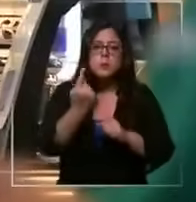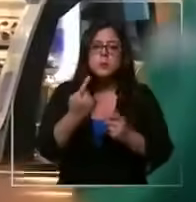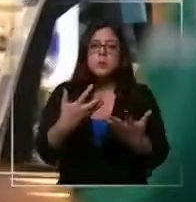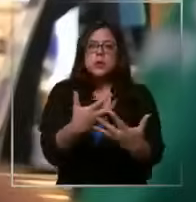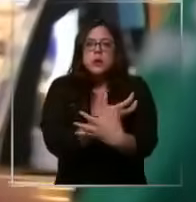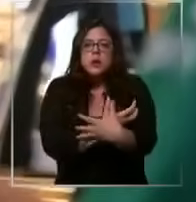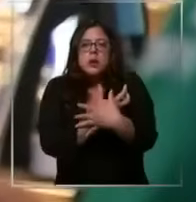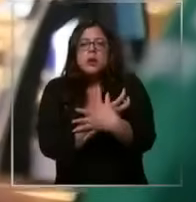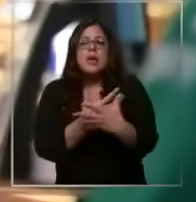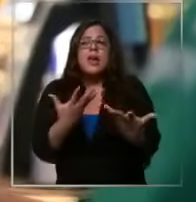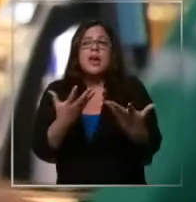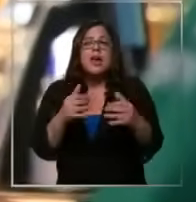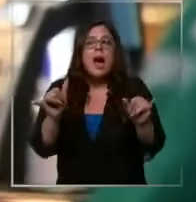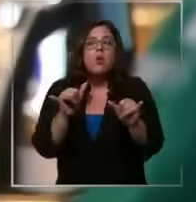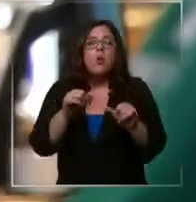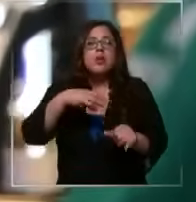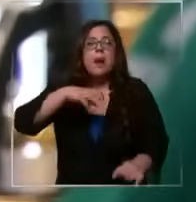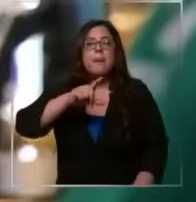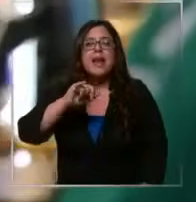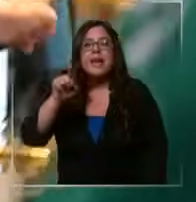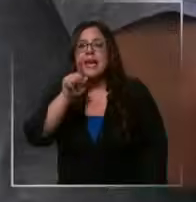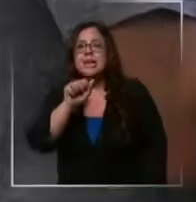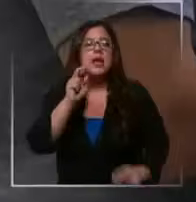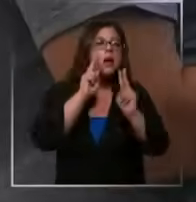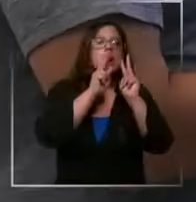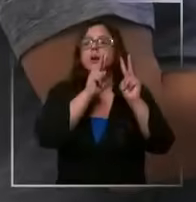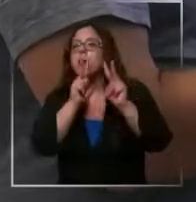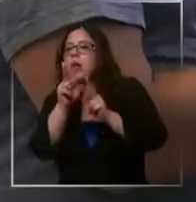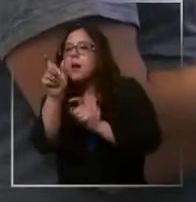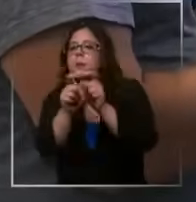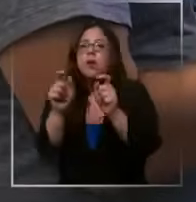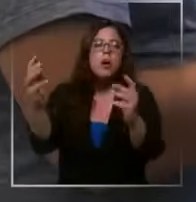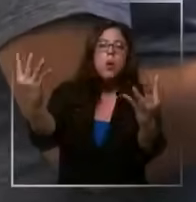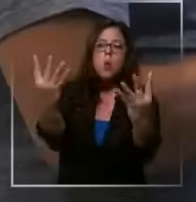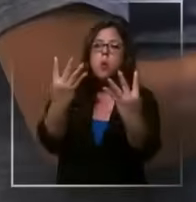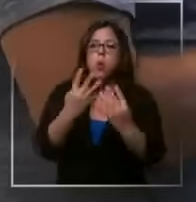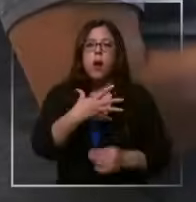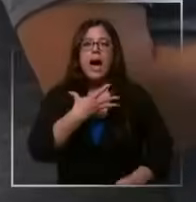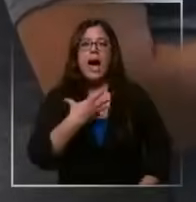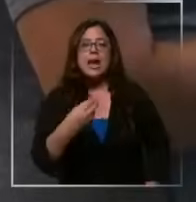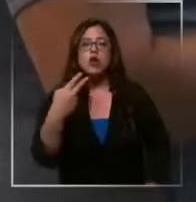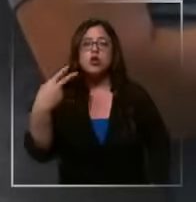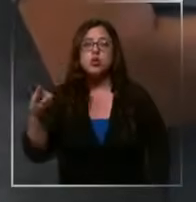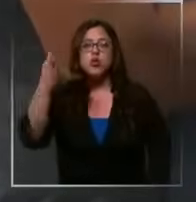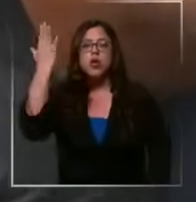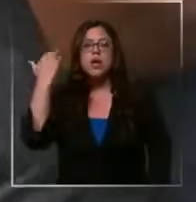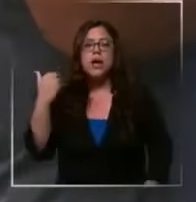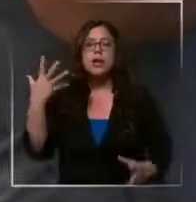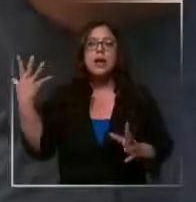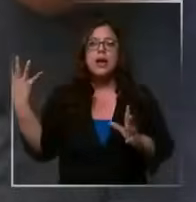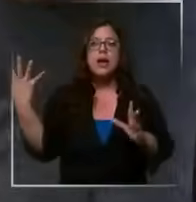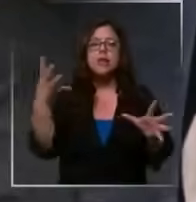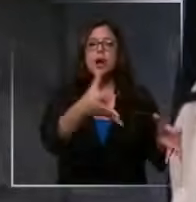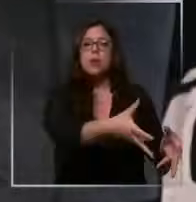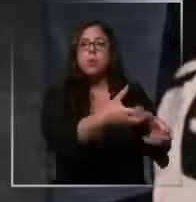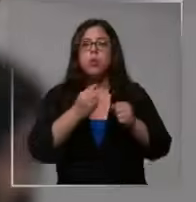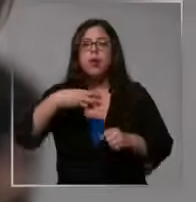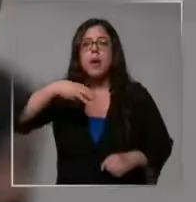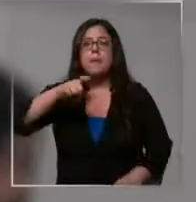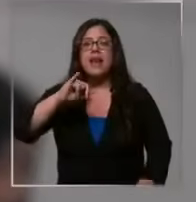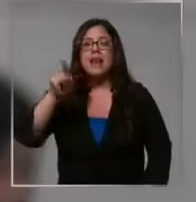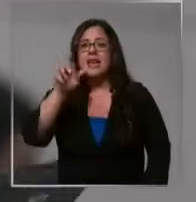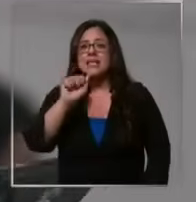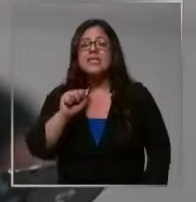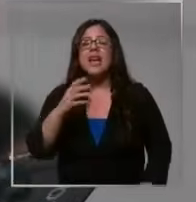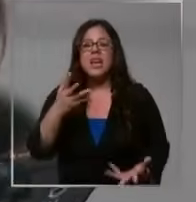a su pequeña hija Melissa, busca con la mirada entre el tumulto de pasajeros al hijo que le habían arrebatado. Melissa por fin conocería